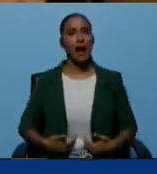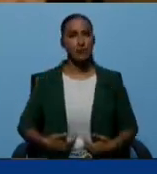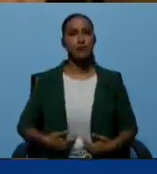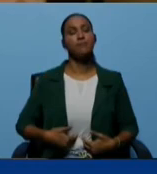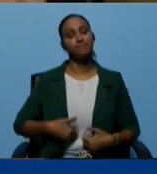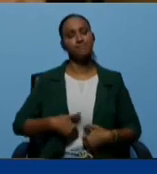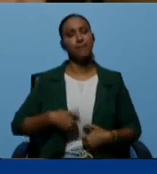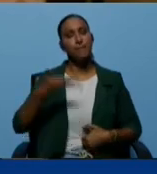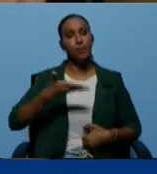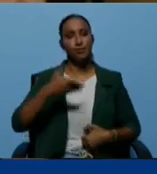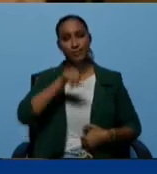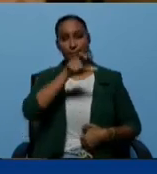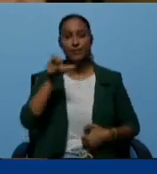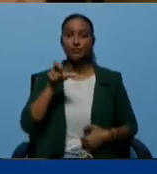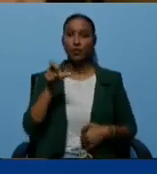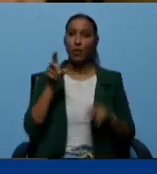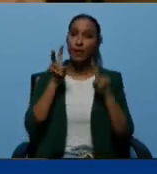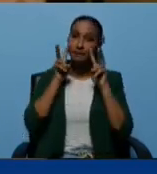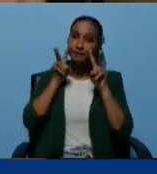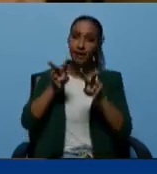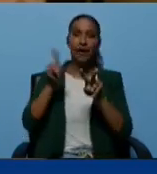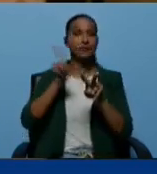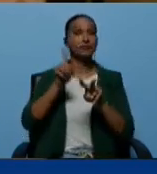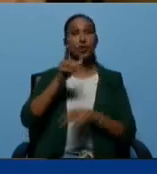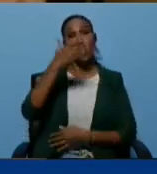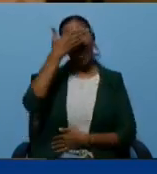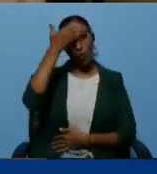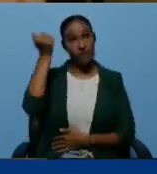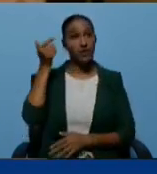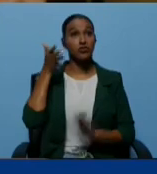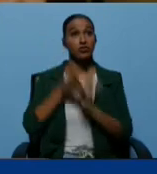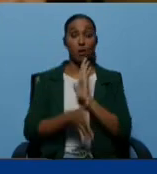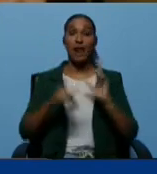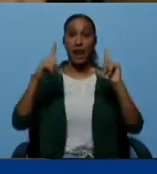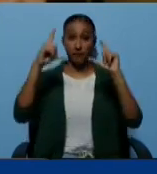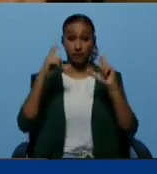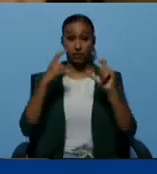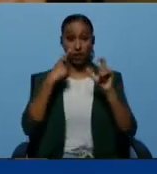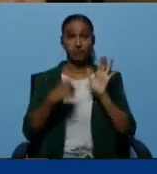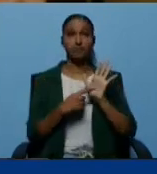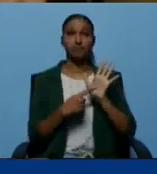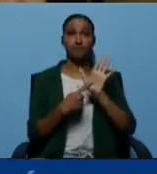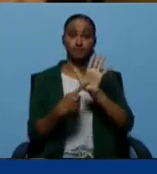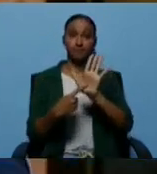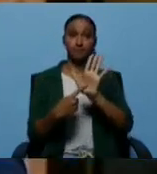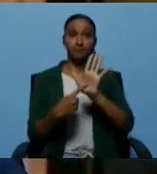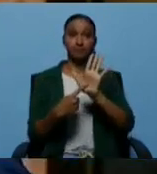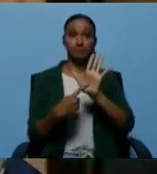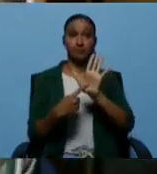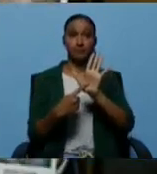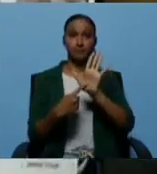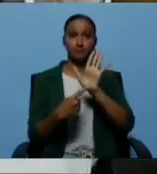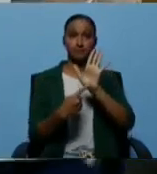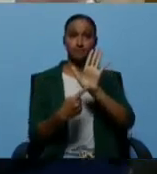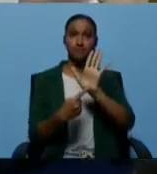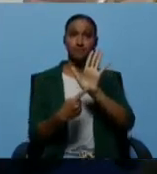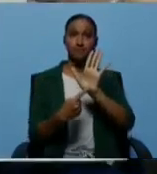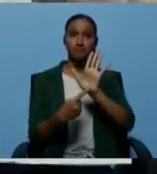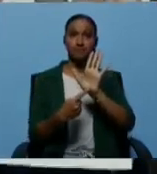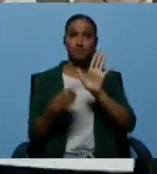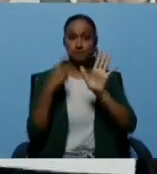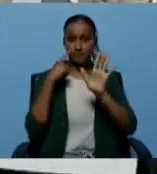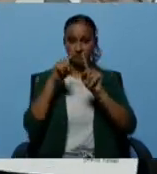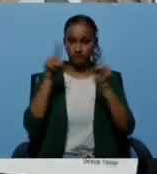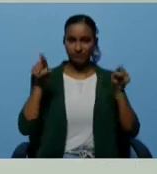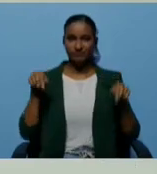olvide los recuerdos, la foto de las víctimas. Yo quisiera en tiempo real, mientras lo muestro acá, que se vean en